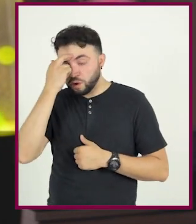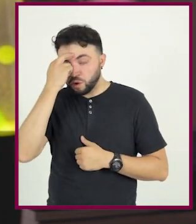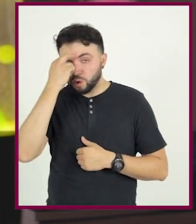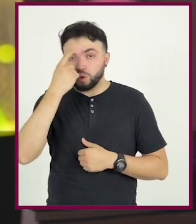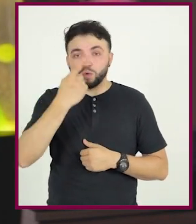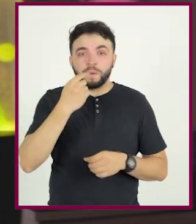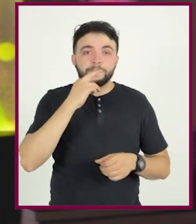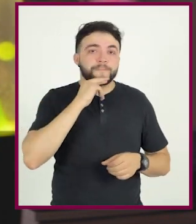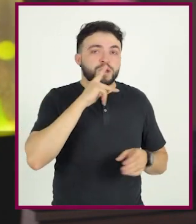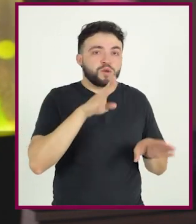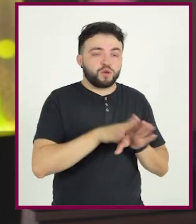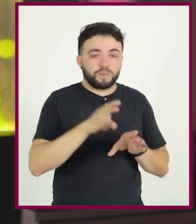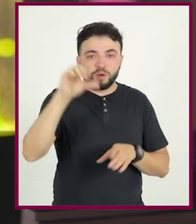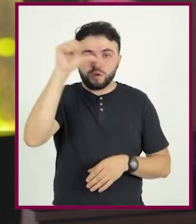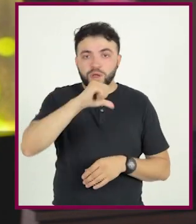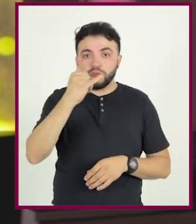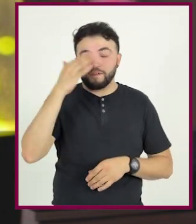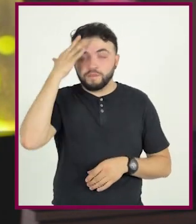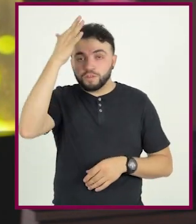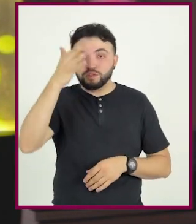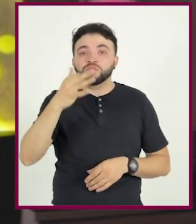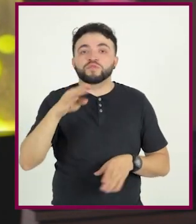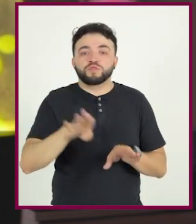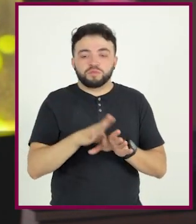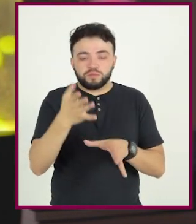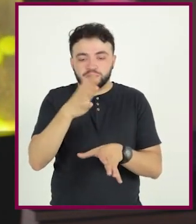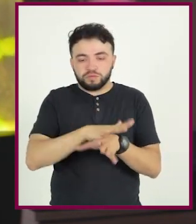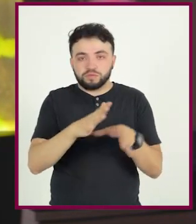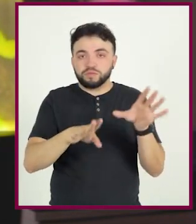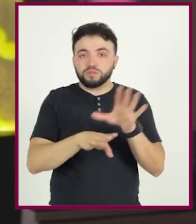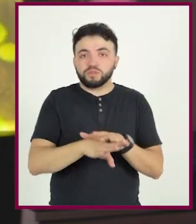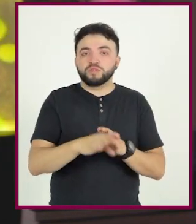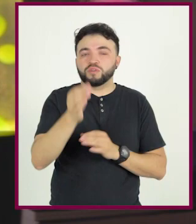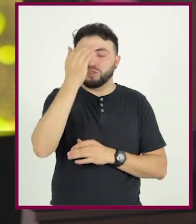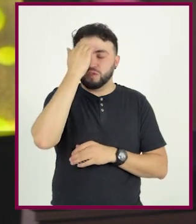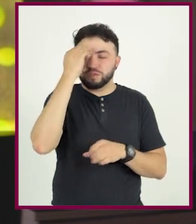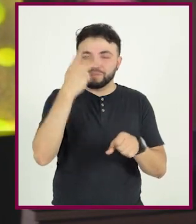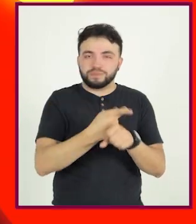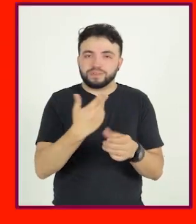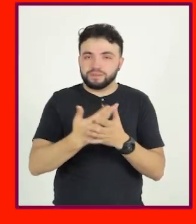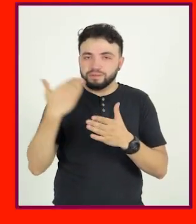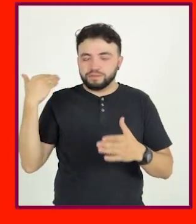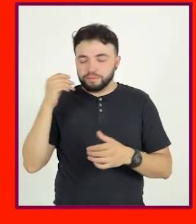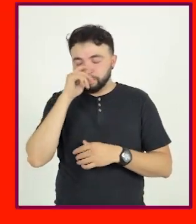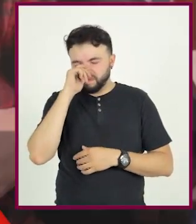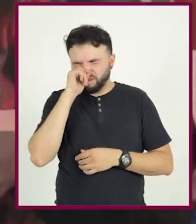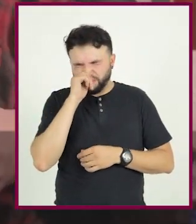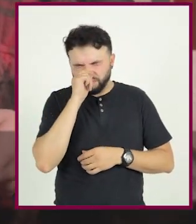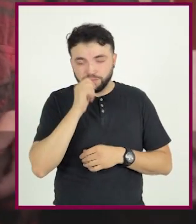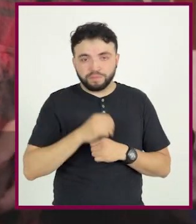Recuerda que un mejor presente y futuro se construyen conociendo el pasado.